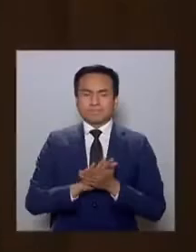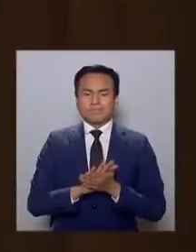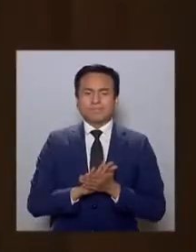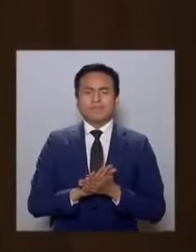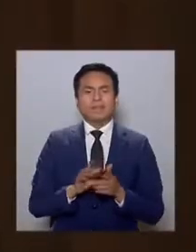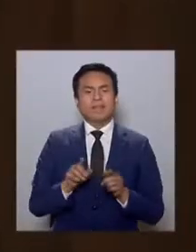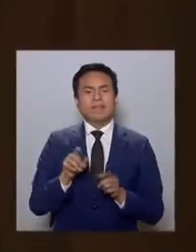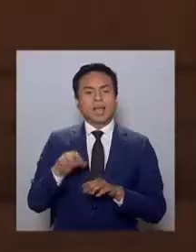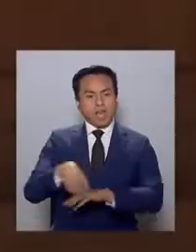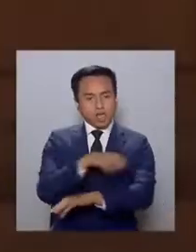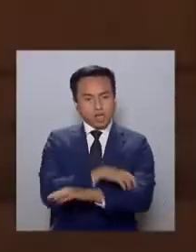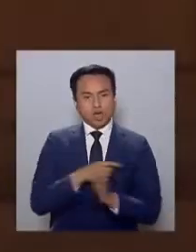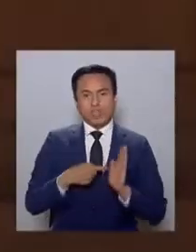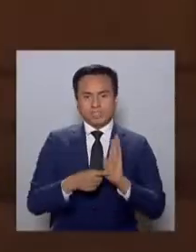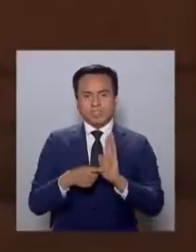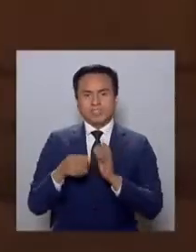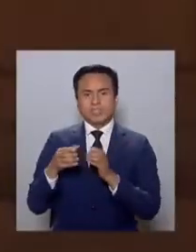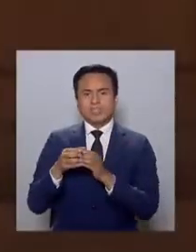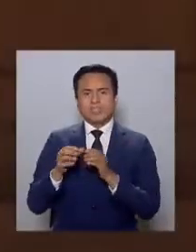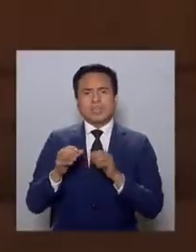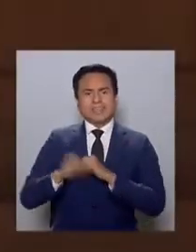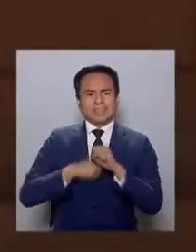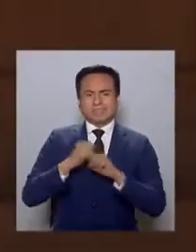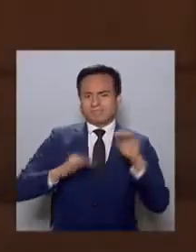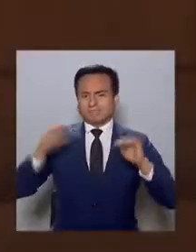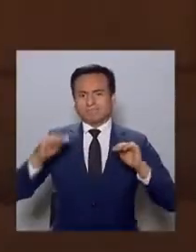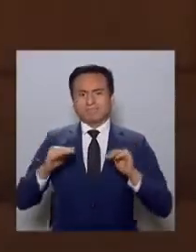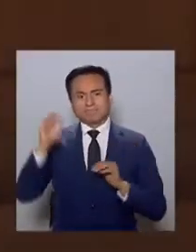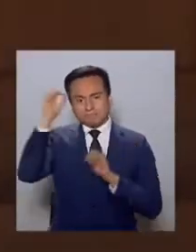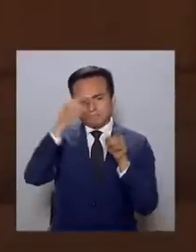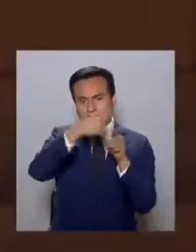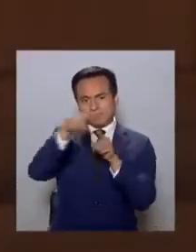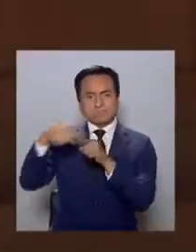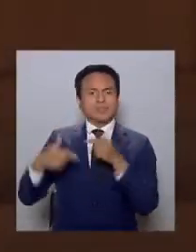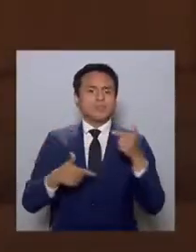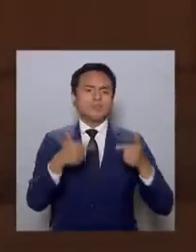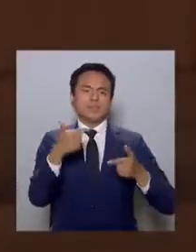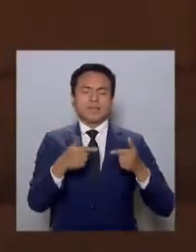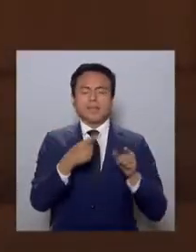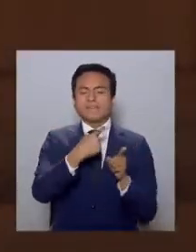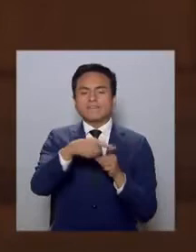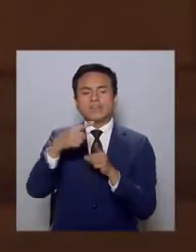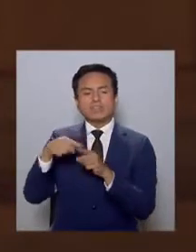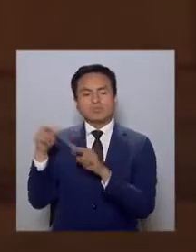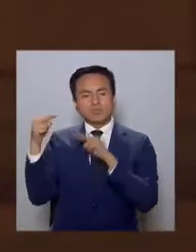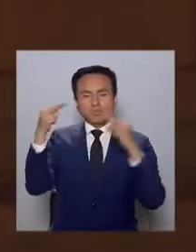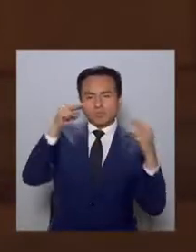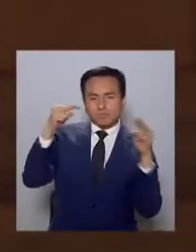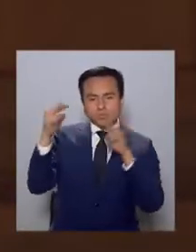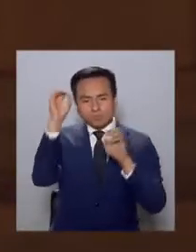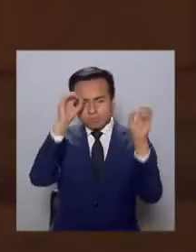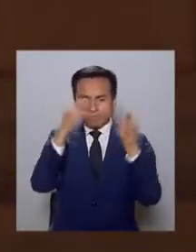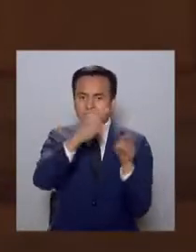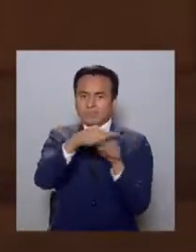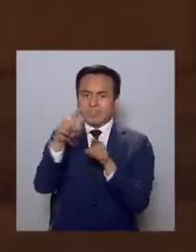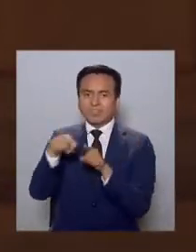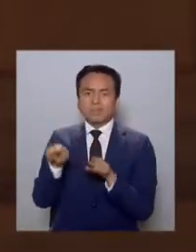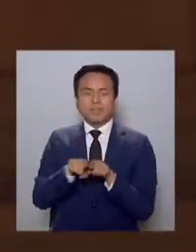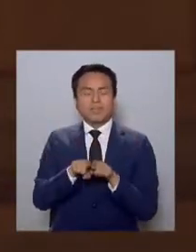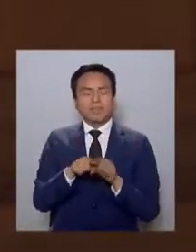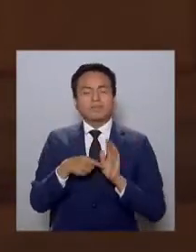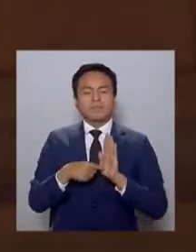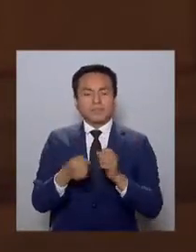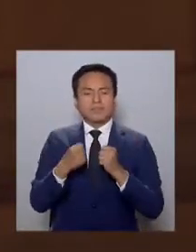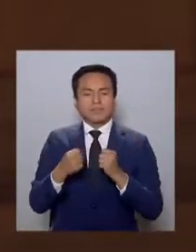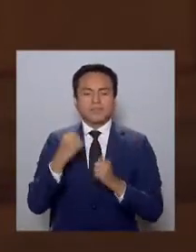Con presencia de regiones, intergeneracional, con pluralidad política, con diversos puntos de vista y con una fuerte